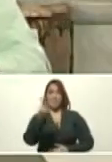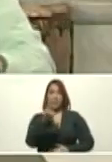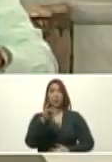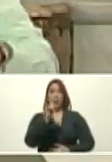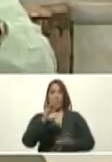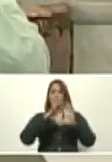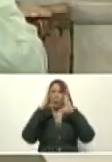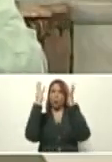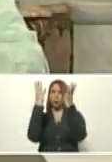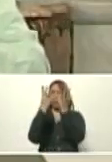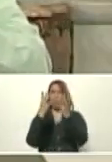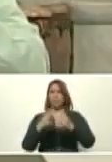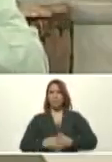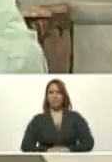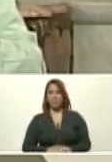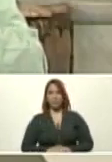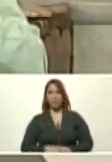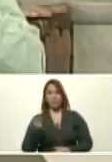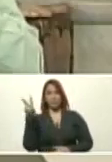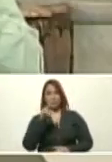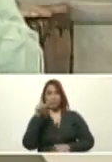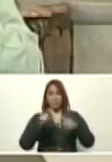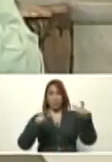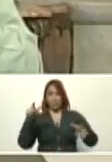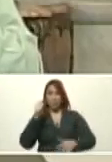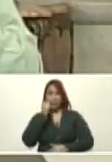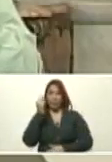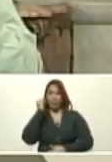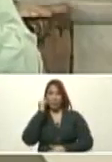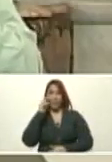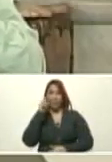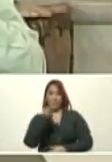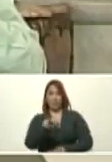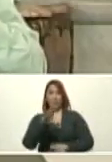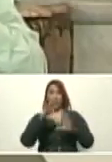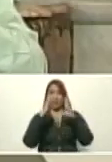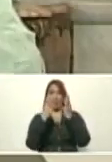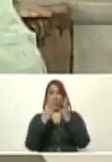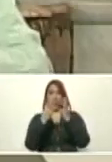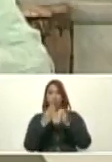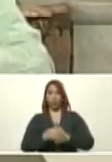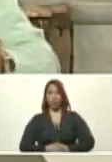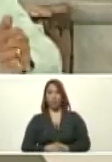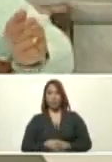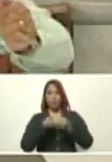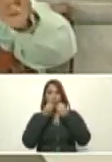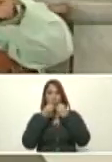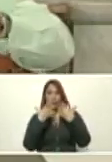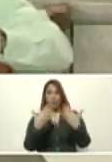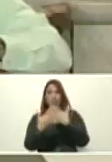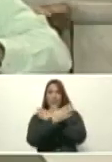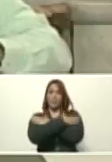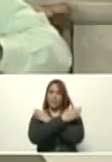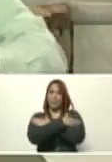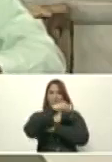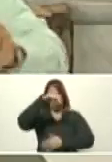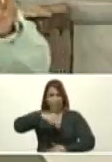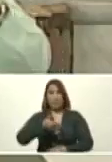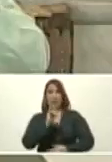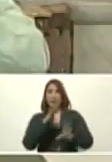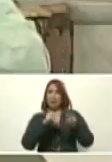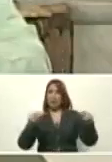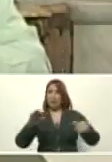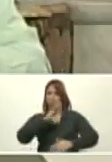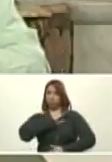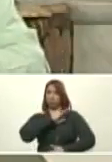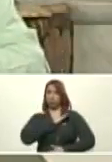mundo, venezolanos y venezolanas que nos ven en el mundo. Nuestro abrazo, aquí está su tierra,